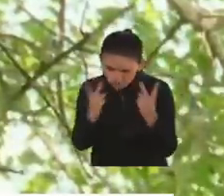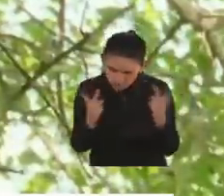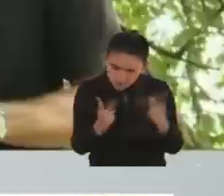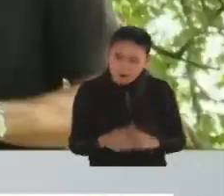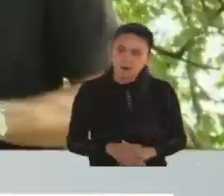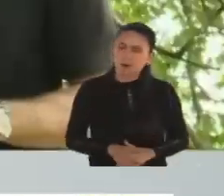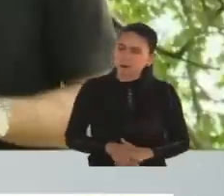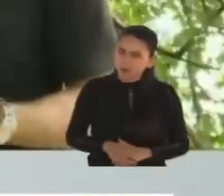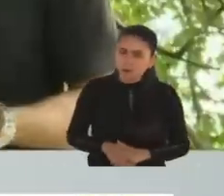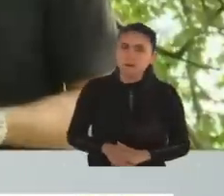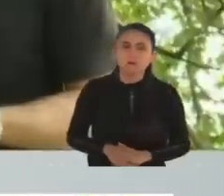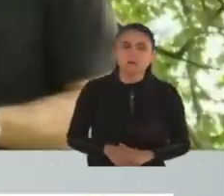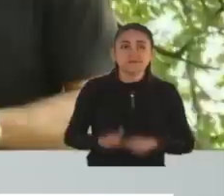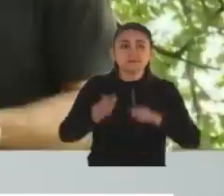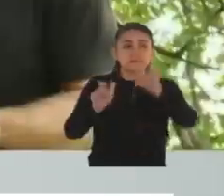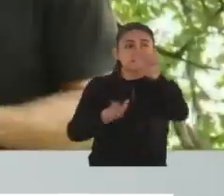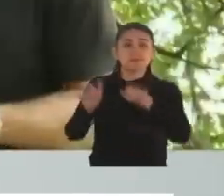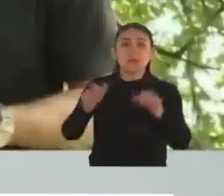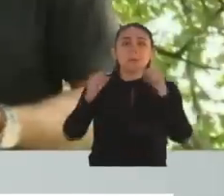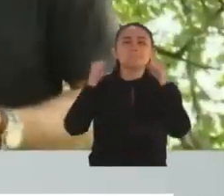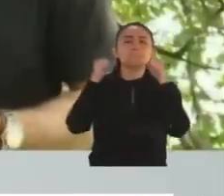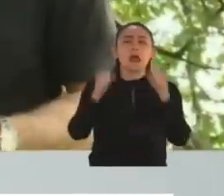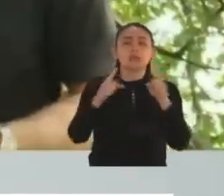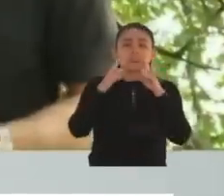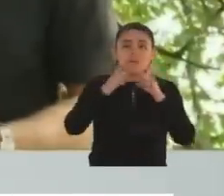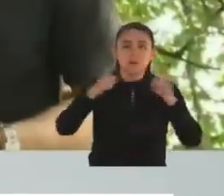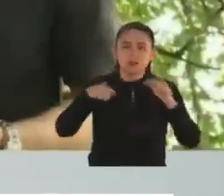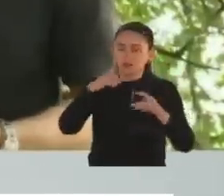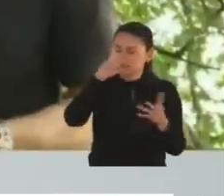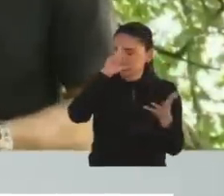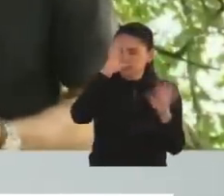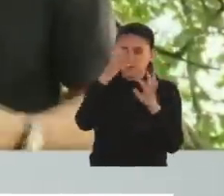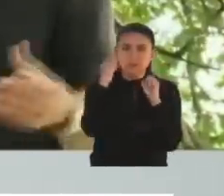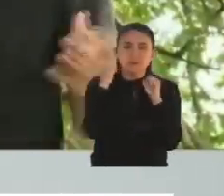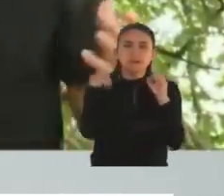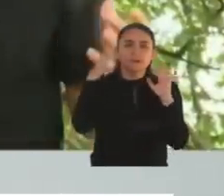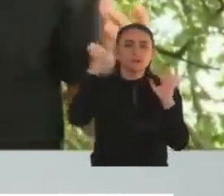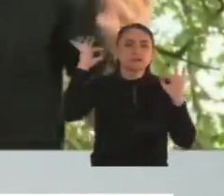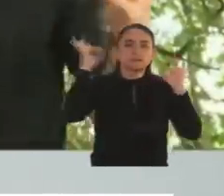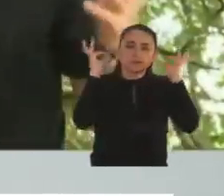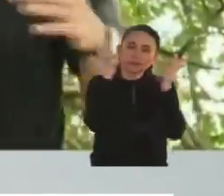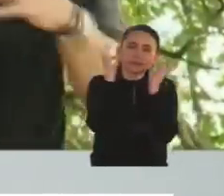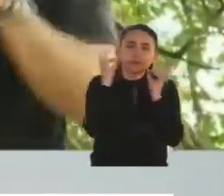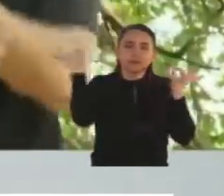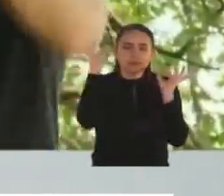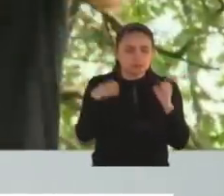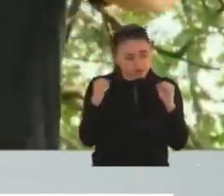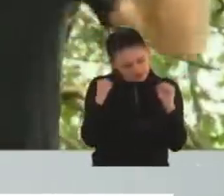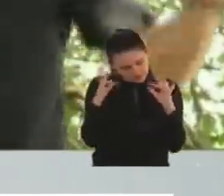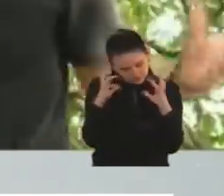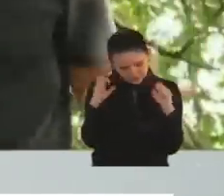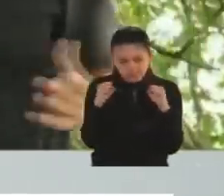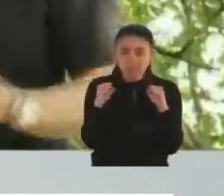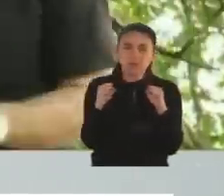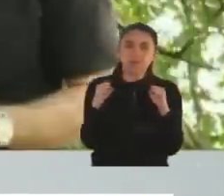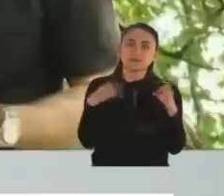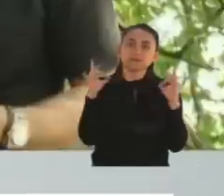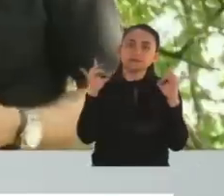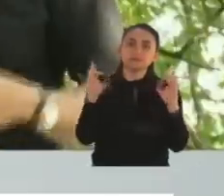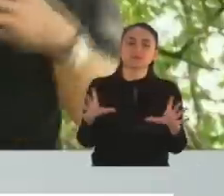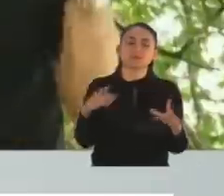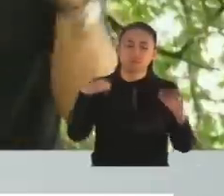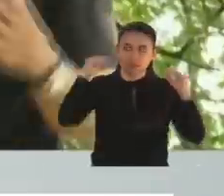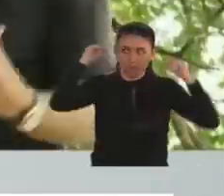llegan, lo que más los tiene locos son los zancudos. Vos no sabes lo que es una jauría de